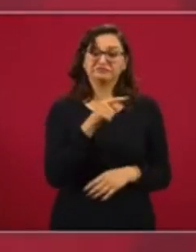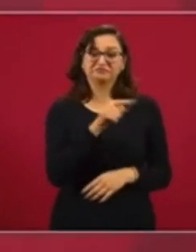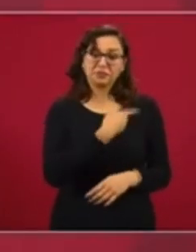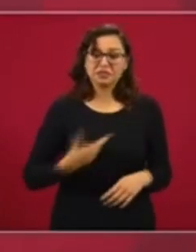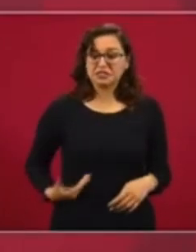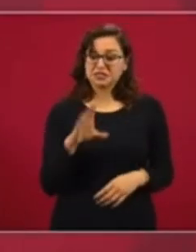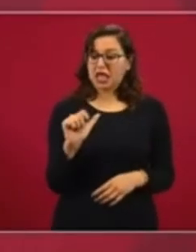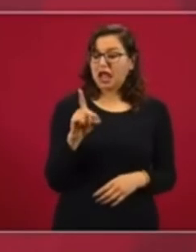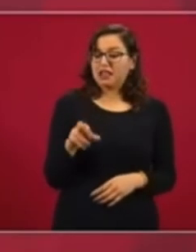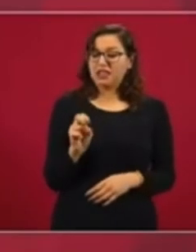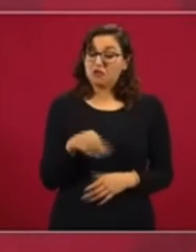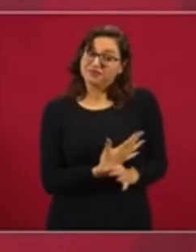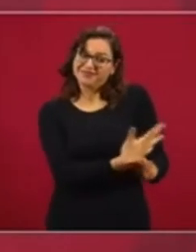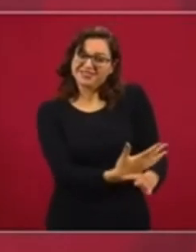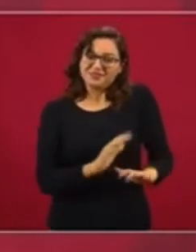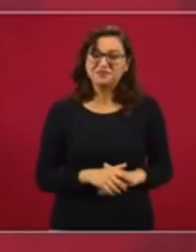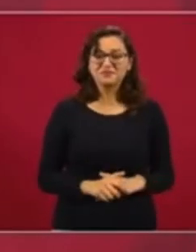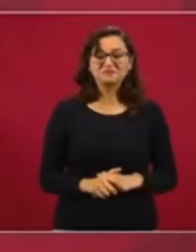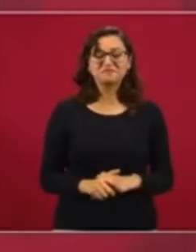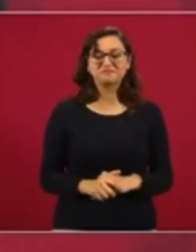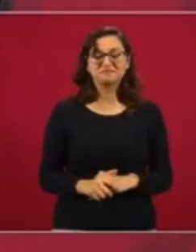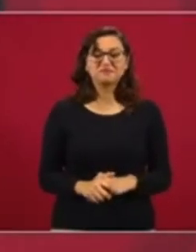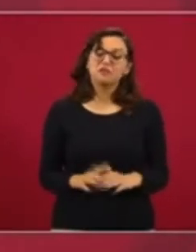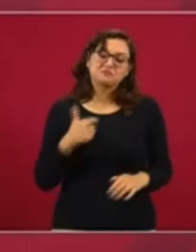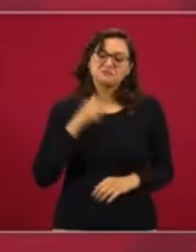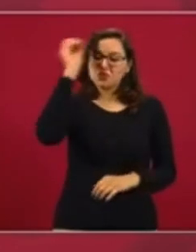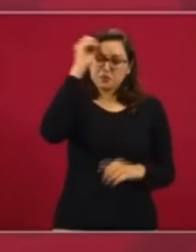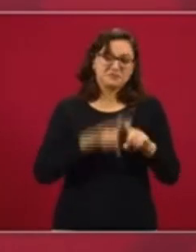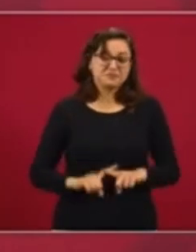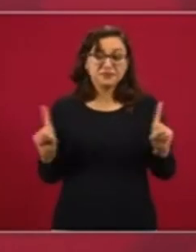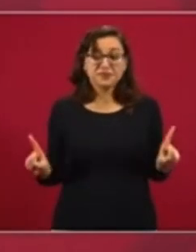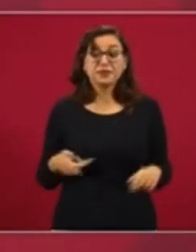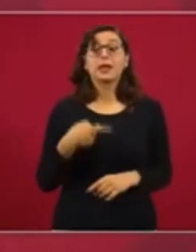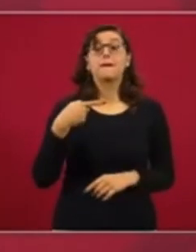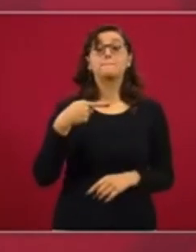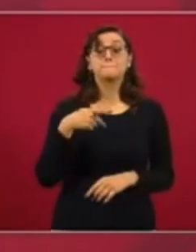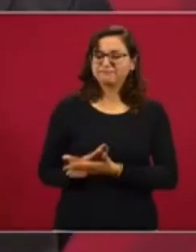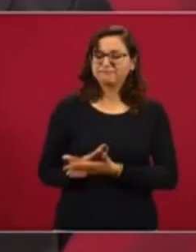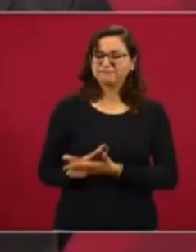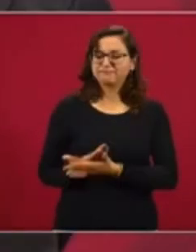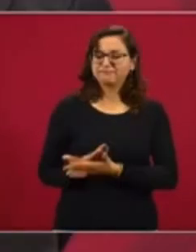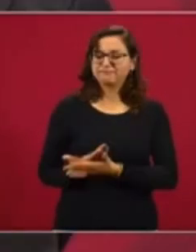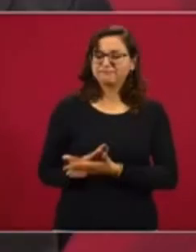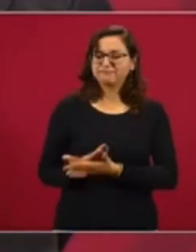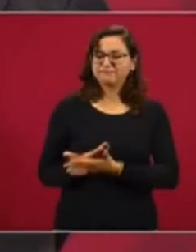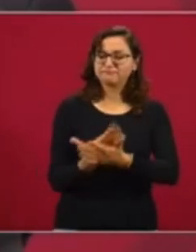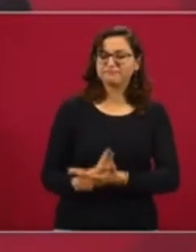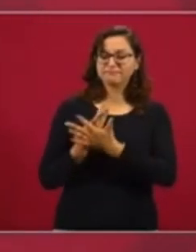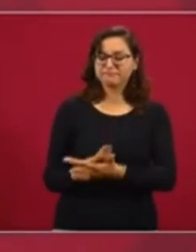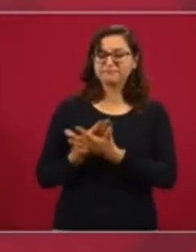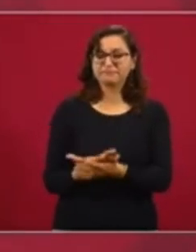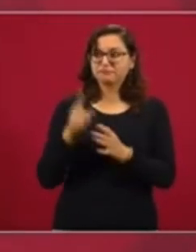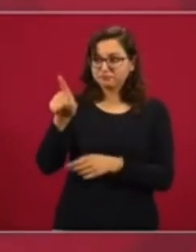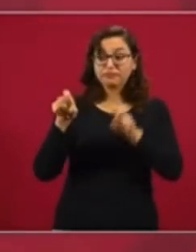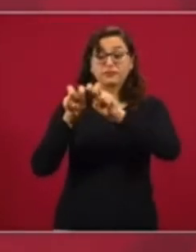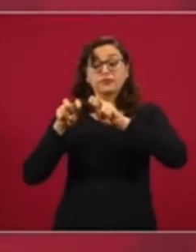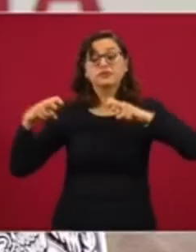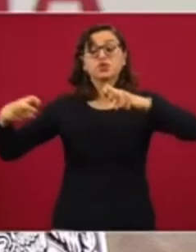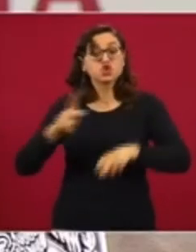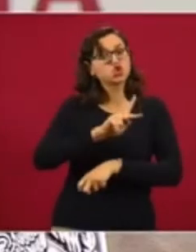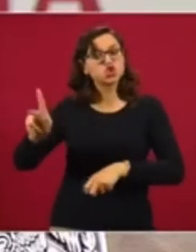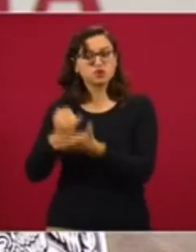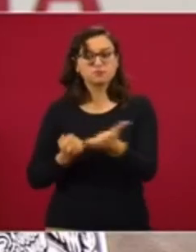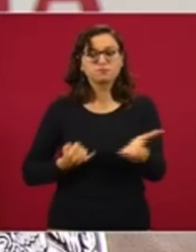Calderón. Yo opino distinto, pero mejor vamos a esperar a que el Pleno de la Corte